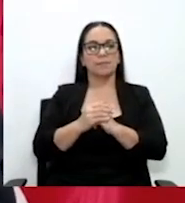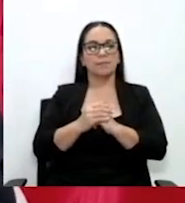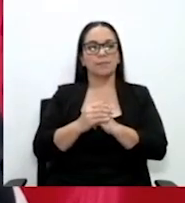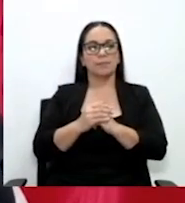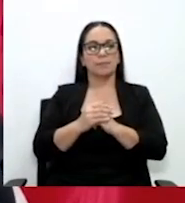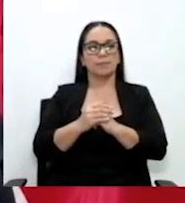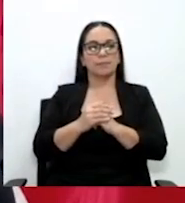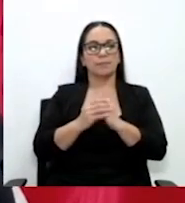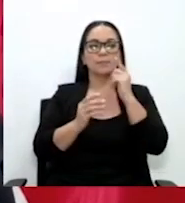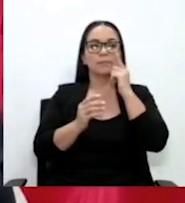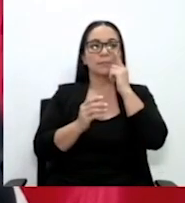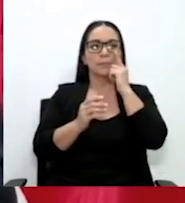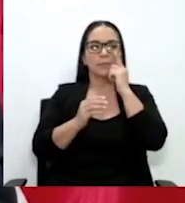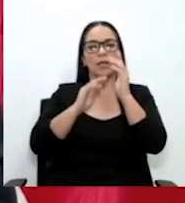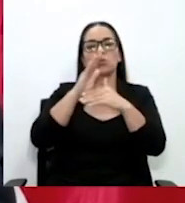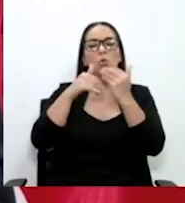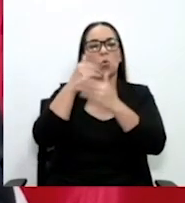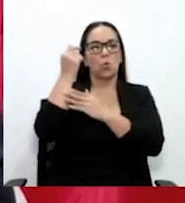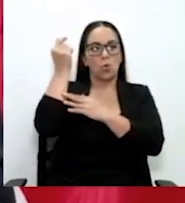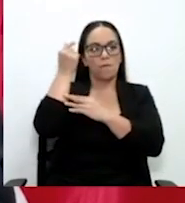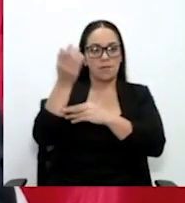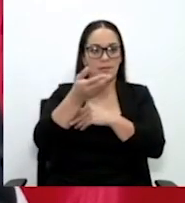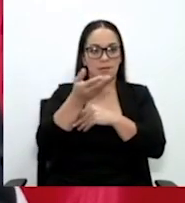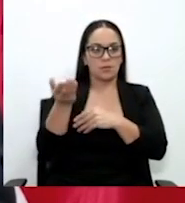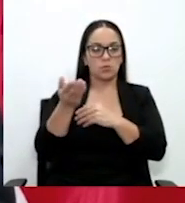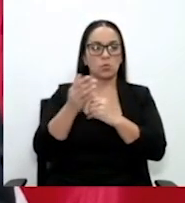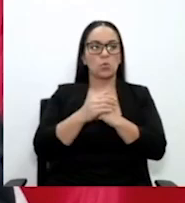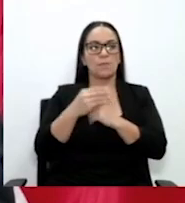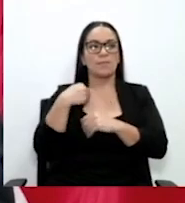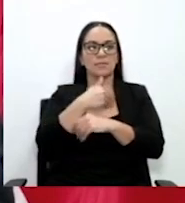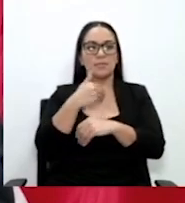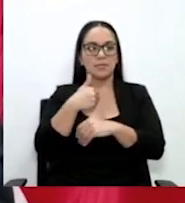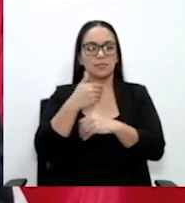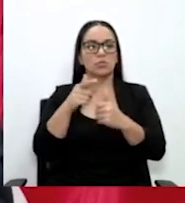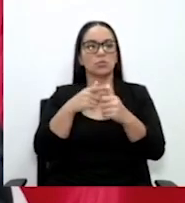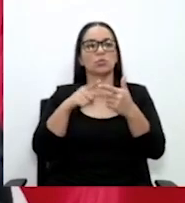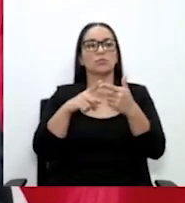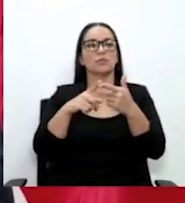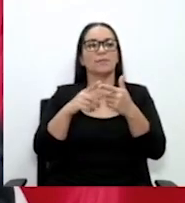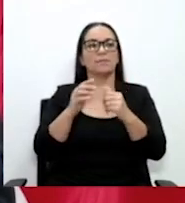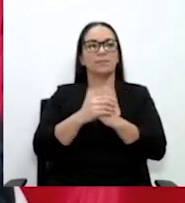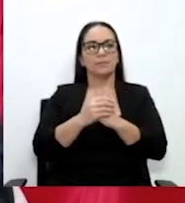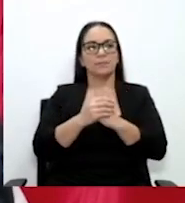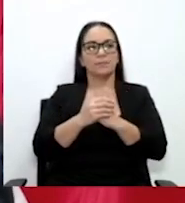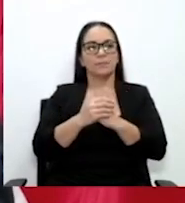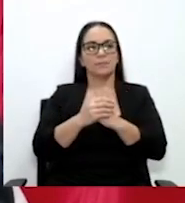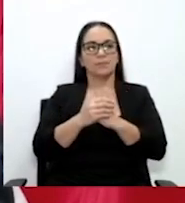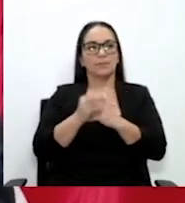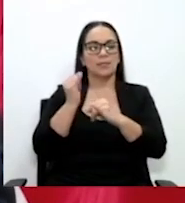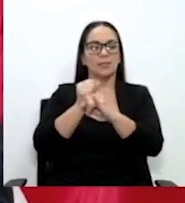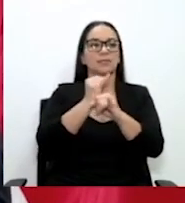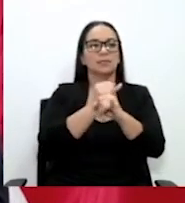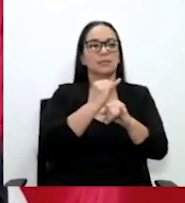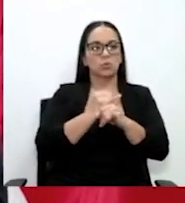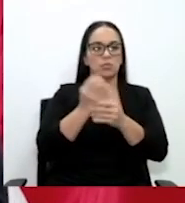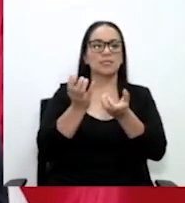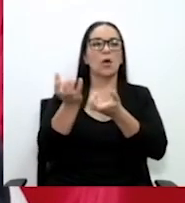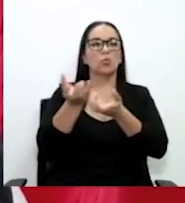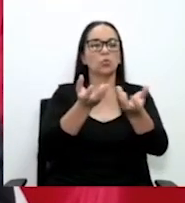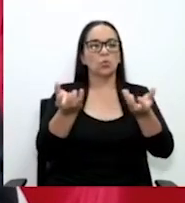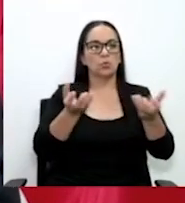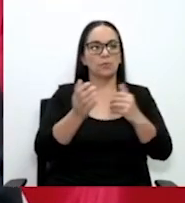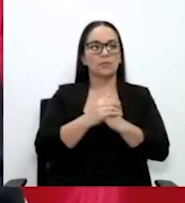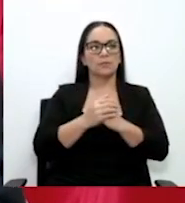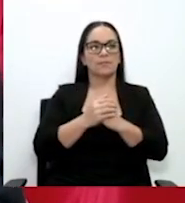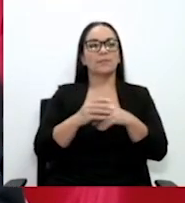al gabinete entero y a las entidades, a las instituciones autónomas, que se